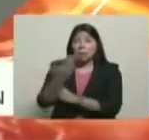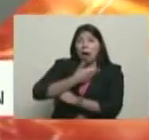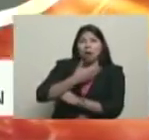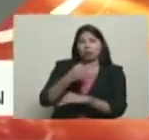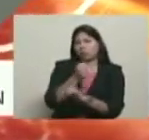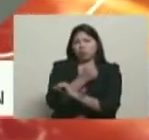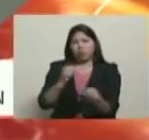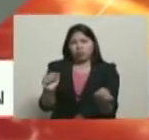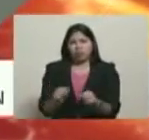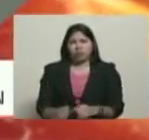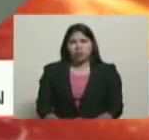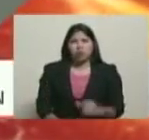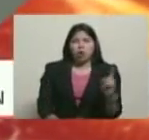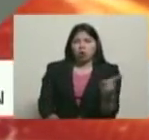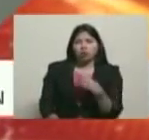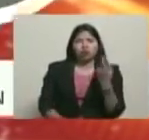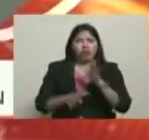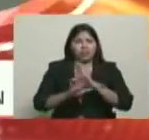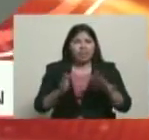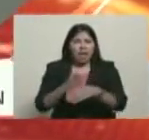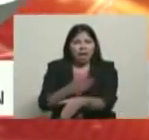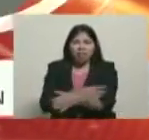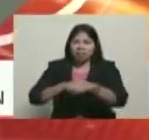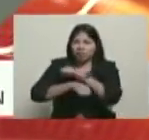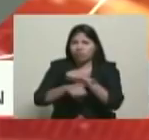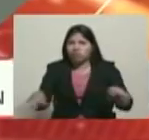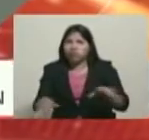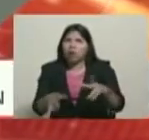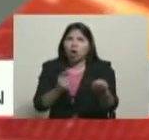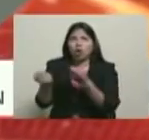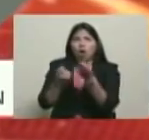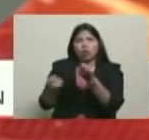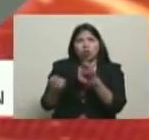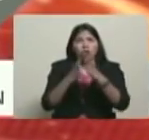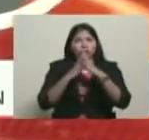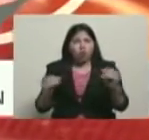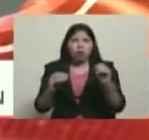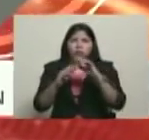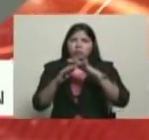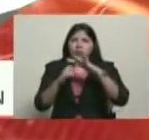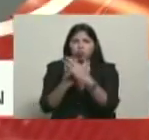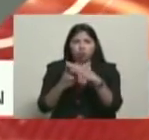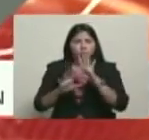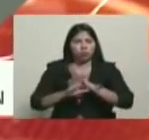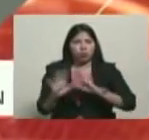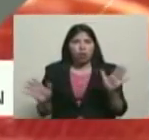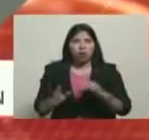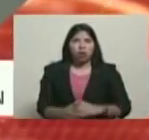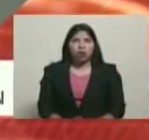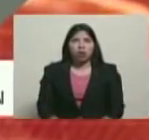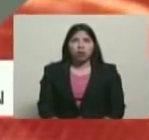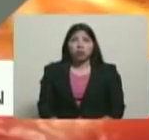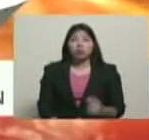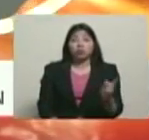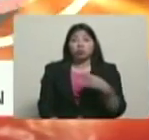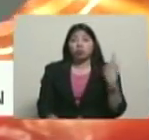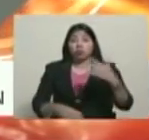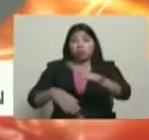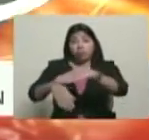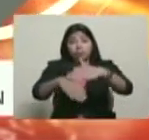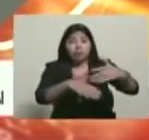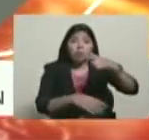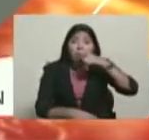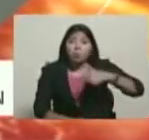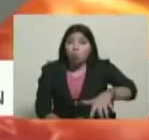No van a poder. Ya nosotros estamos desplegados y tal como está en los planes, invitamos a todo el pueblo desde aquí,